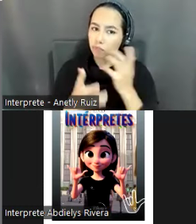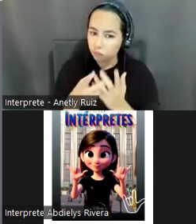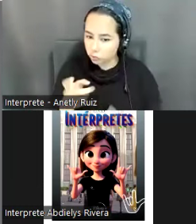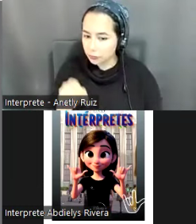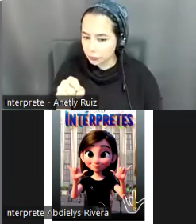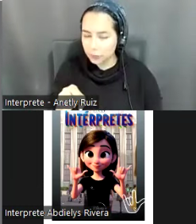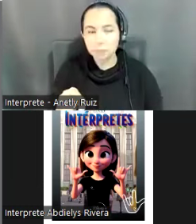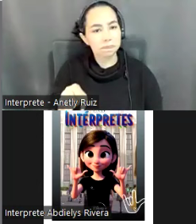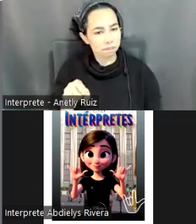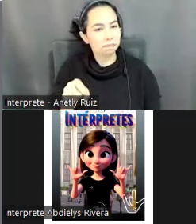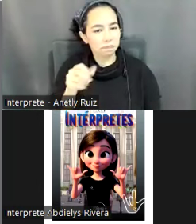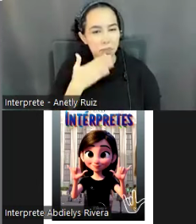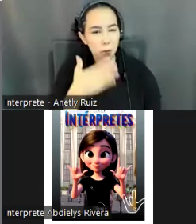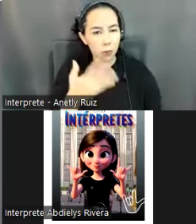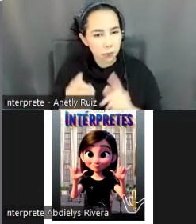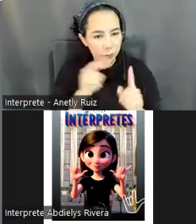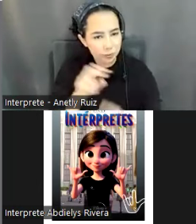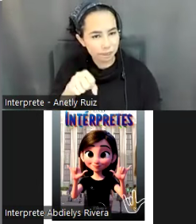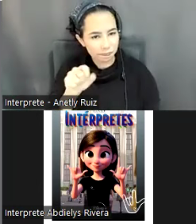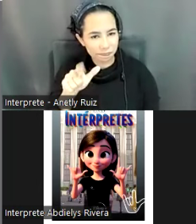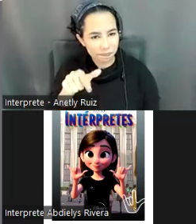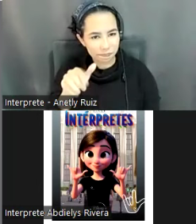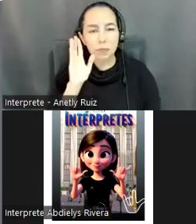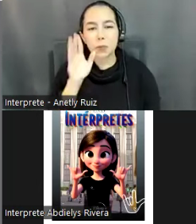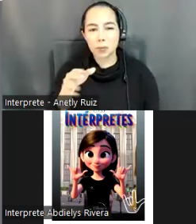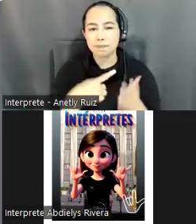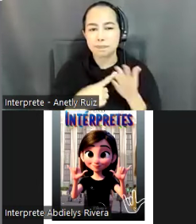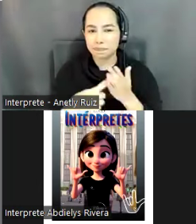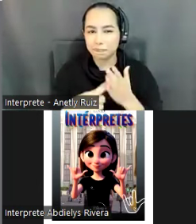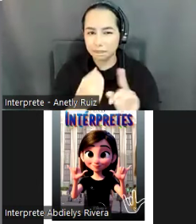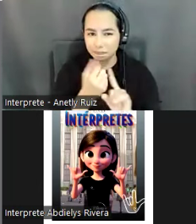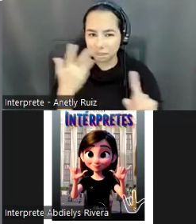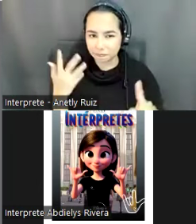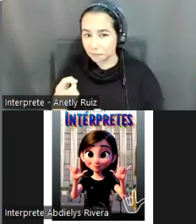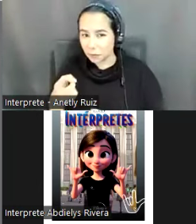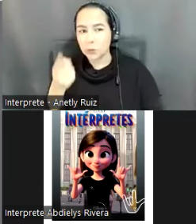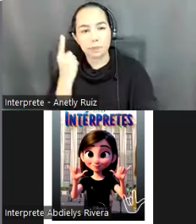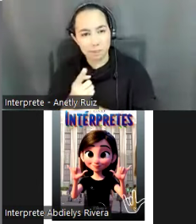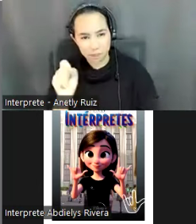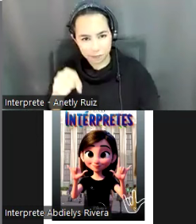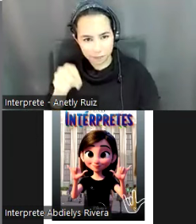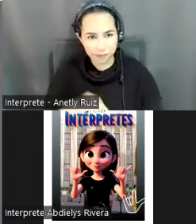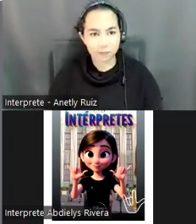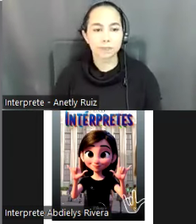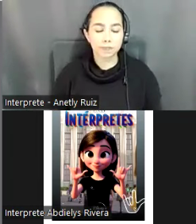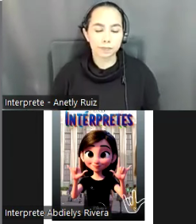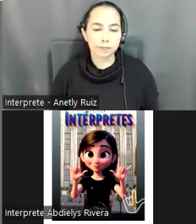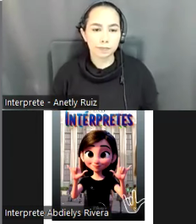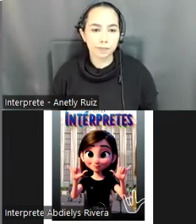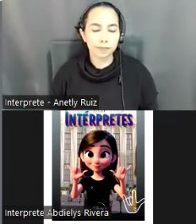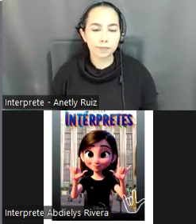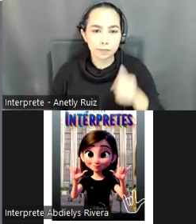es. Vamos a estar hablando más adelante de eso, así que, pero sí está en lo correcto. Cuando hablamos un poquito